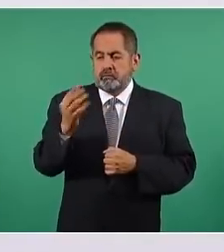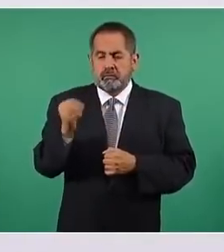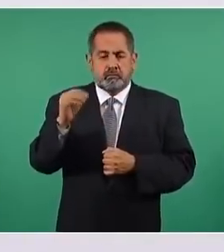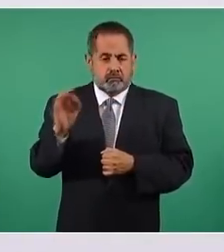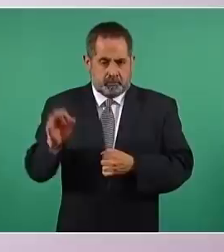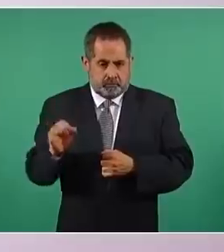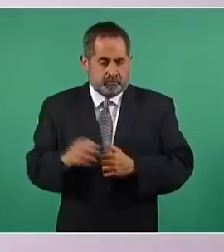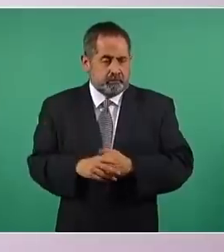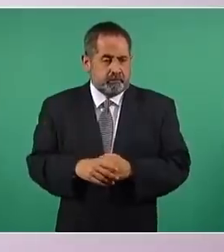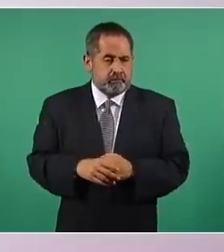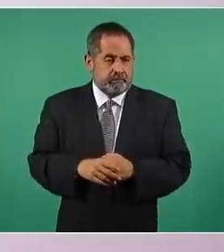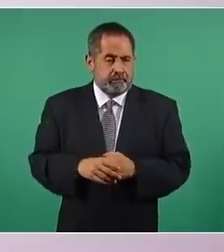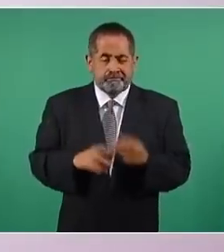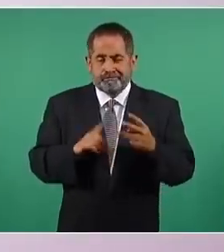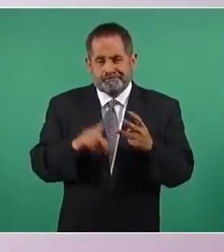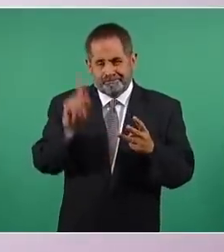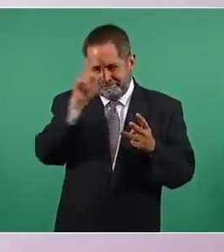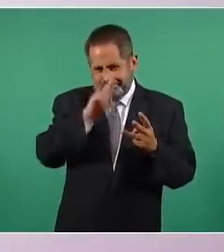42.9%. Peor,